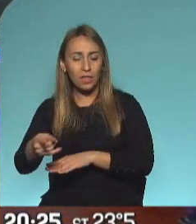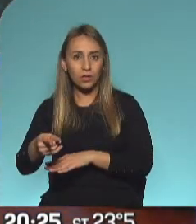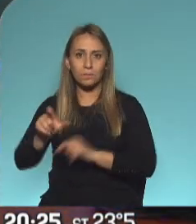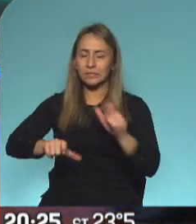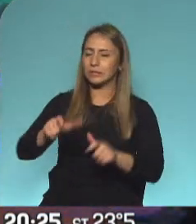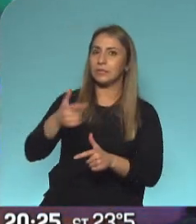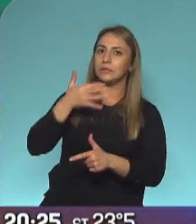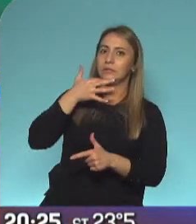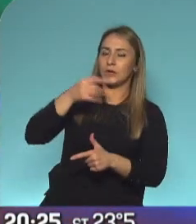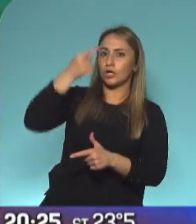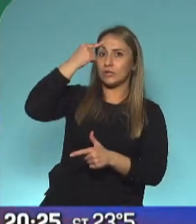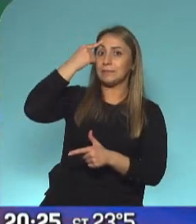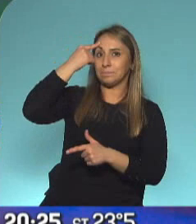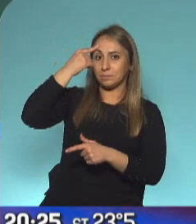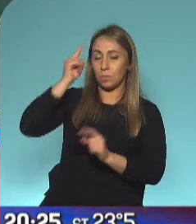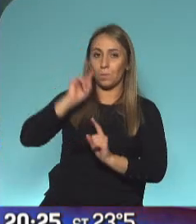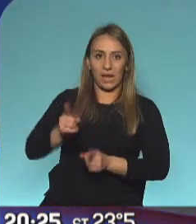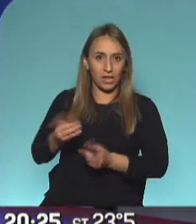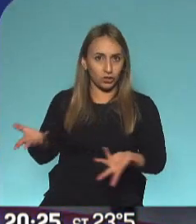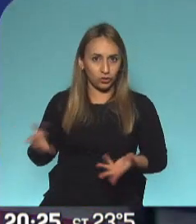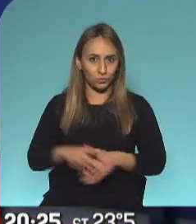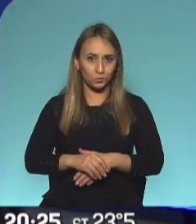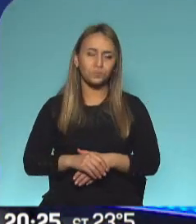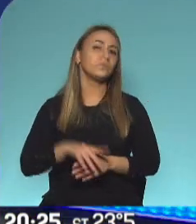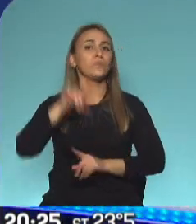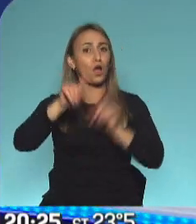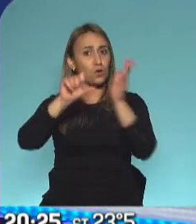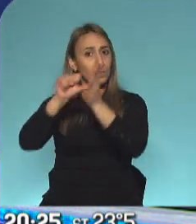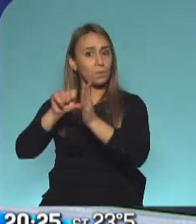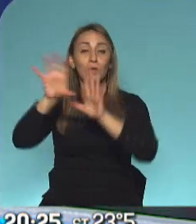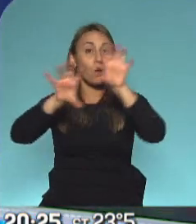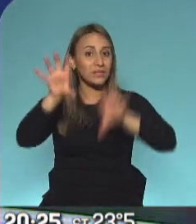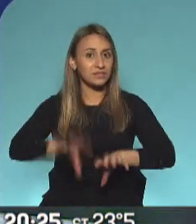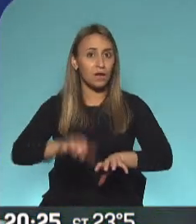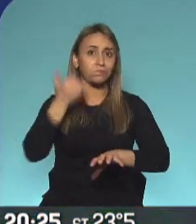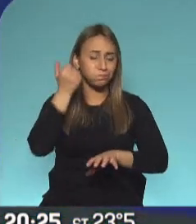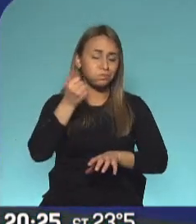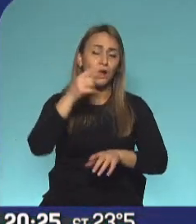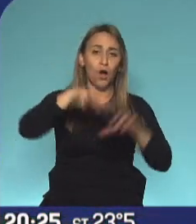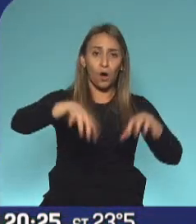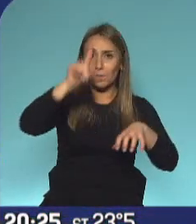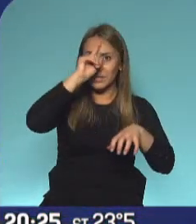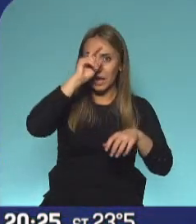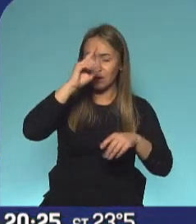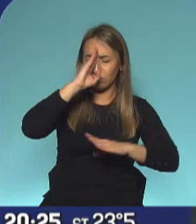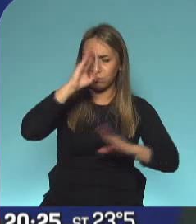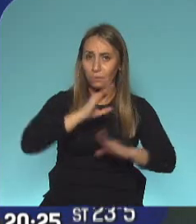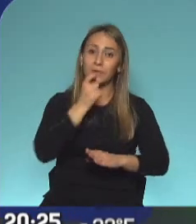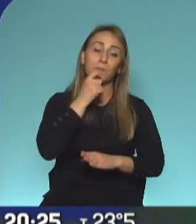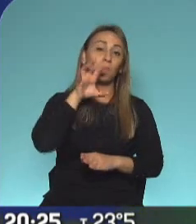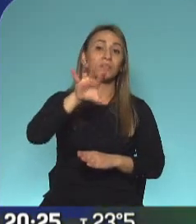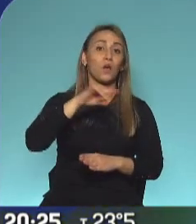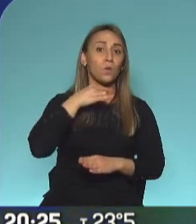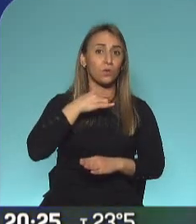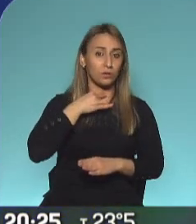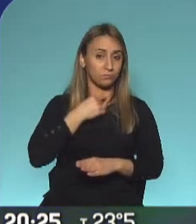qué se trataba. Tenemos, sí, provincias que ya están, tienen el sistema de salud colapsado. ¿Ya? Y Jujuy es una de ellas. Jujuy